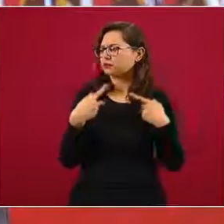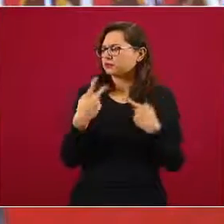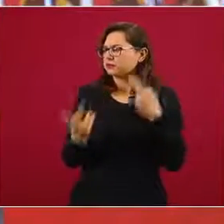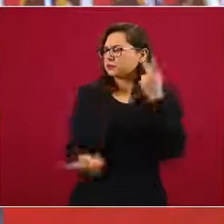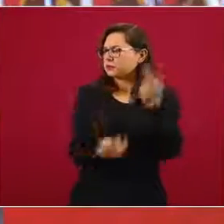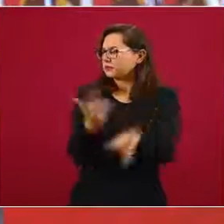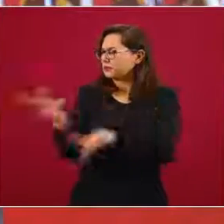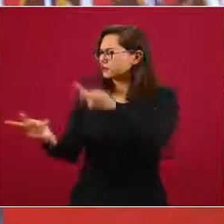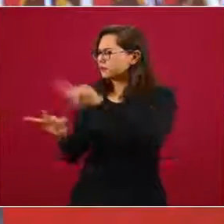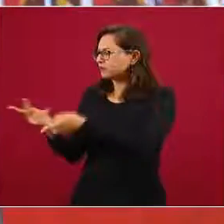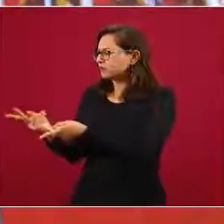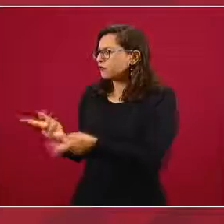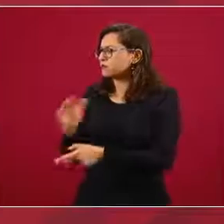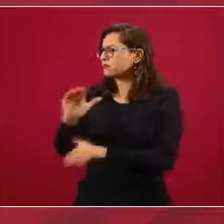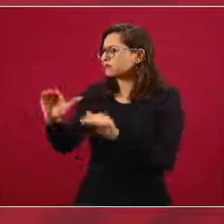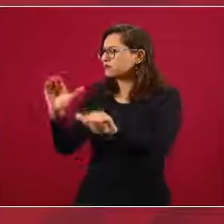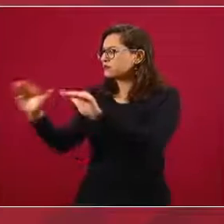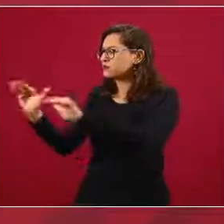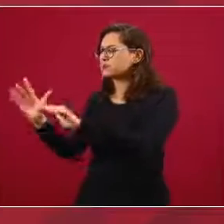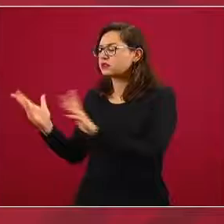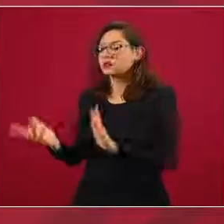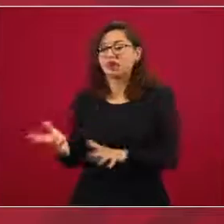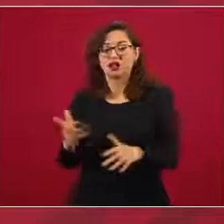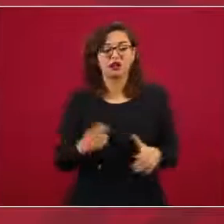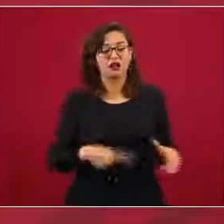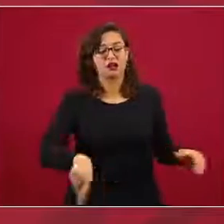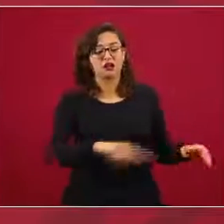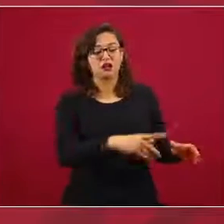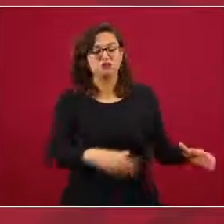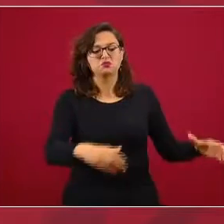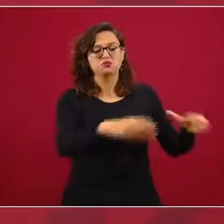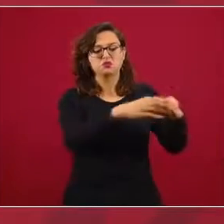porque no quiero que el conservadurismo